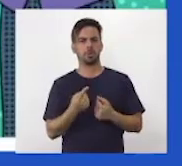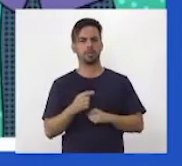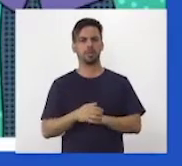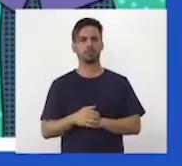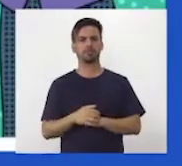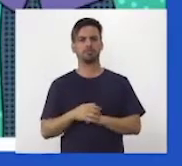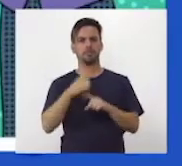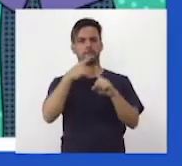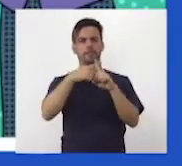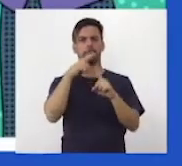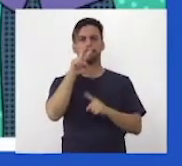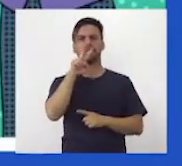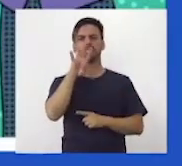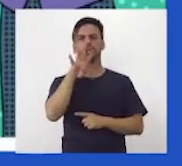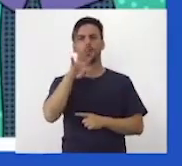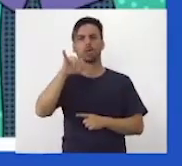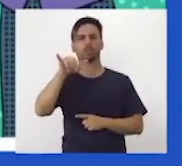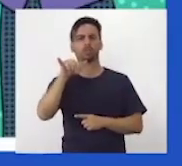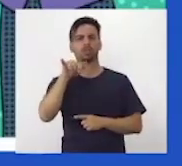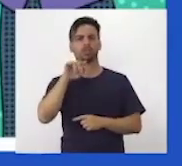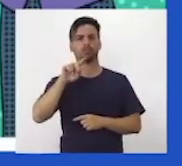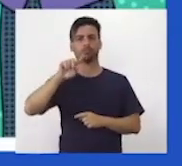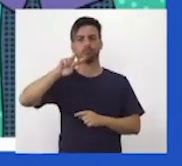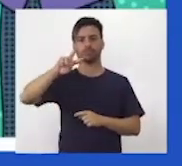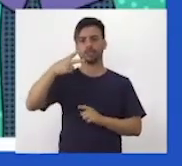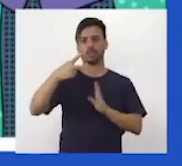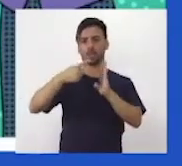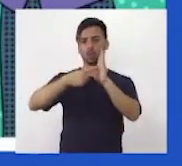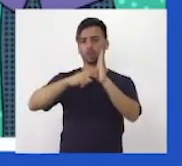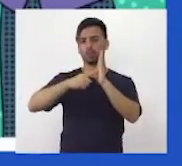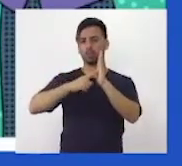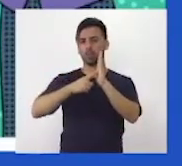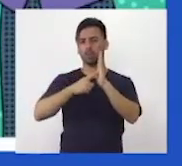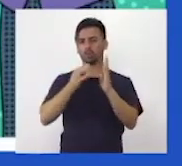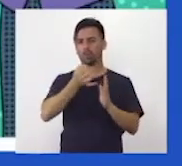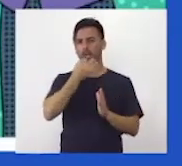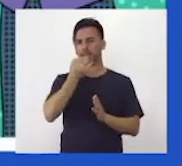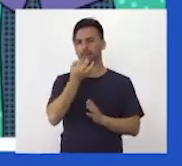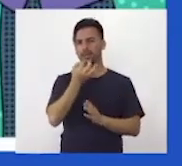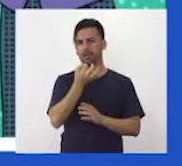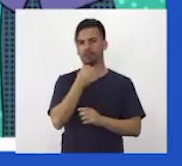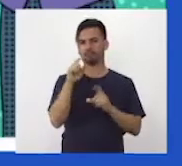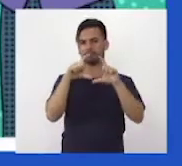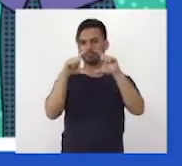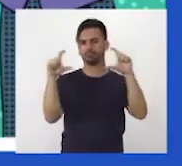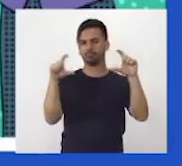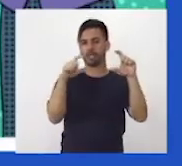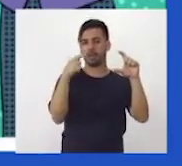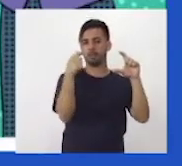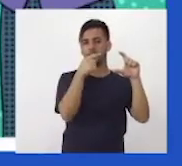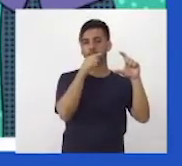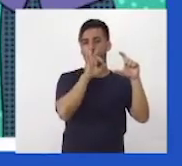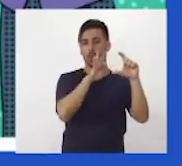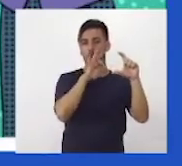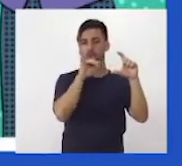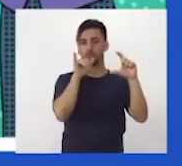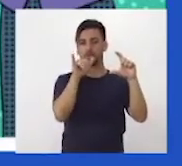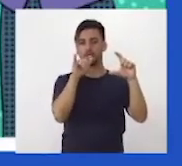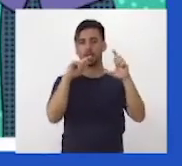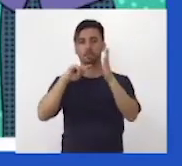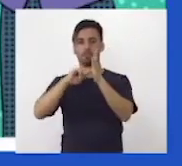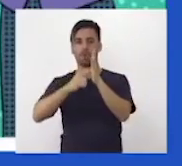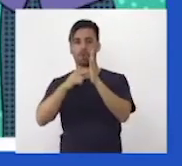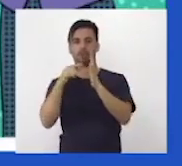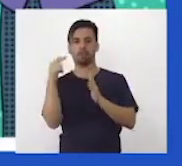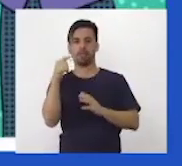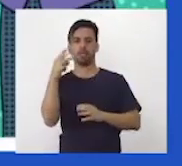24y? Fíjate que el segundo producto está expresado menos 8y por menos 3. Los